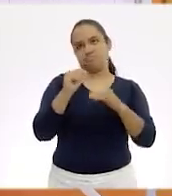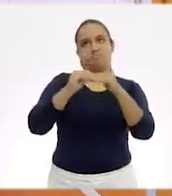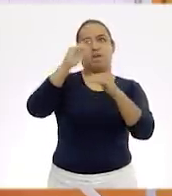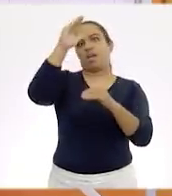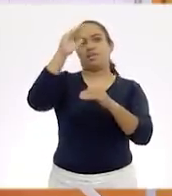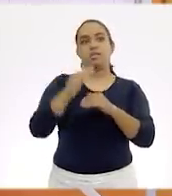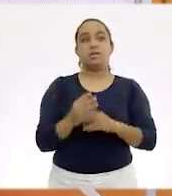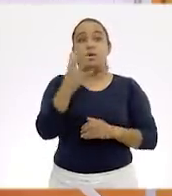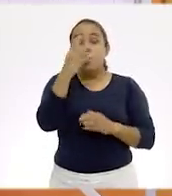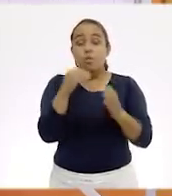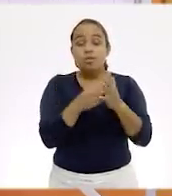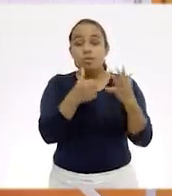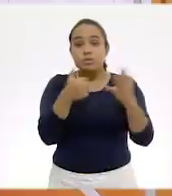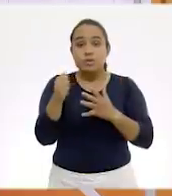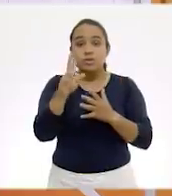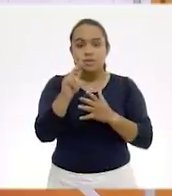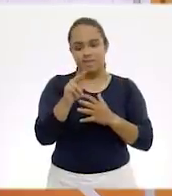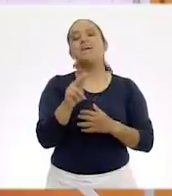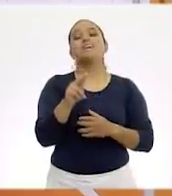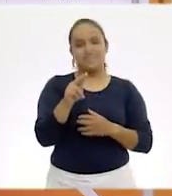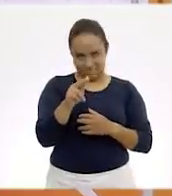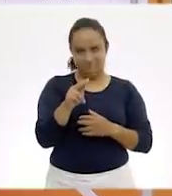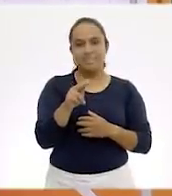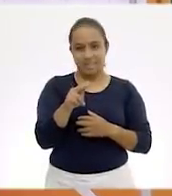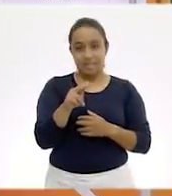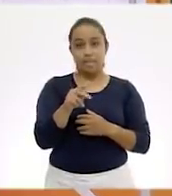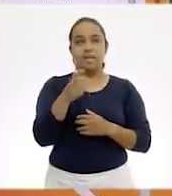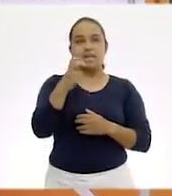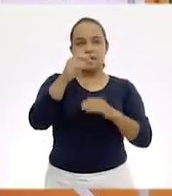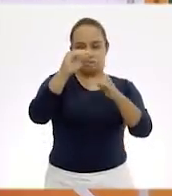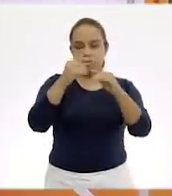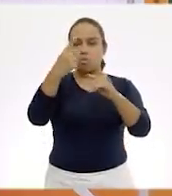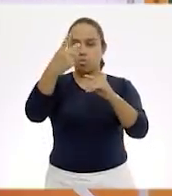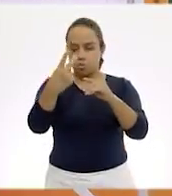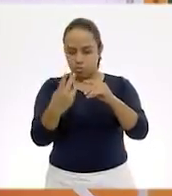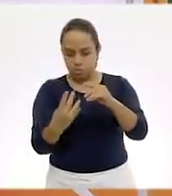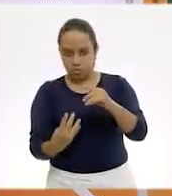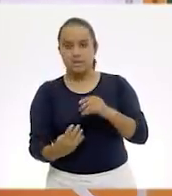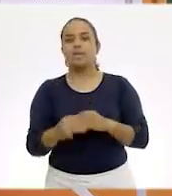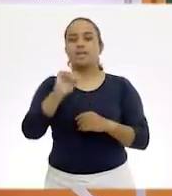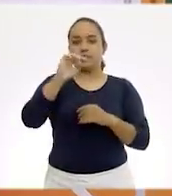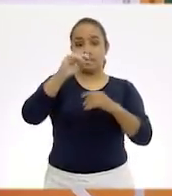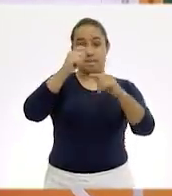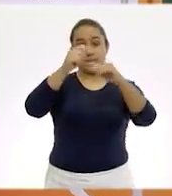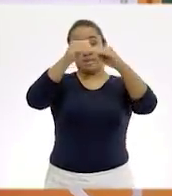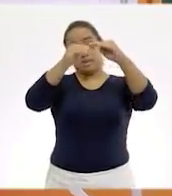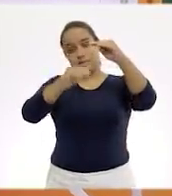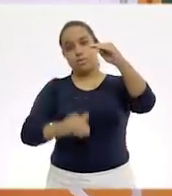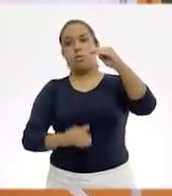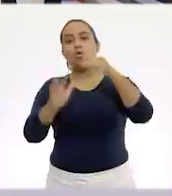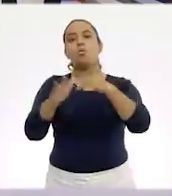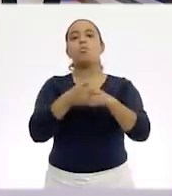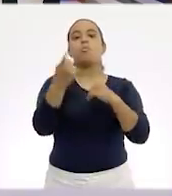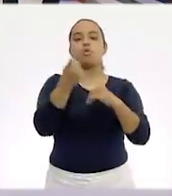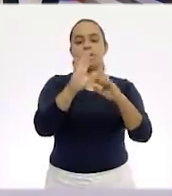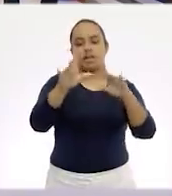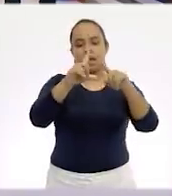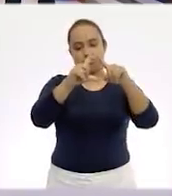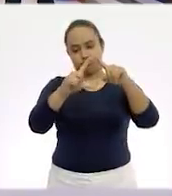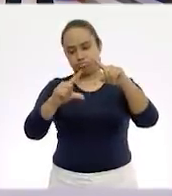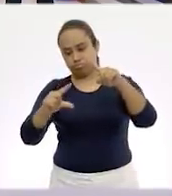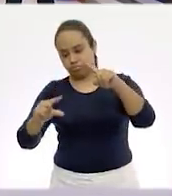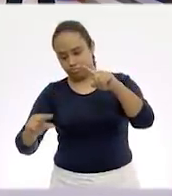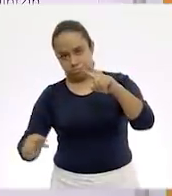tampoco. 4.680. Sí, Y de aquí podré ir contando hacia abajo todas las que están hacia abajo, porque está todas disminuyendo el